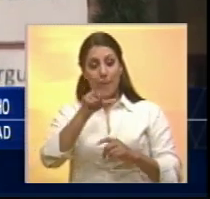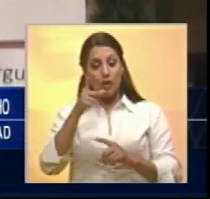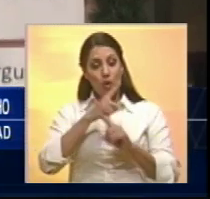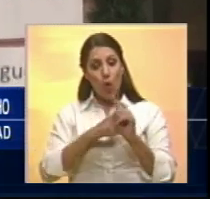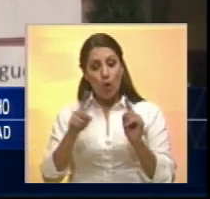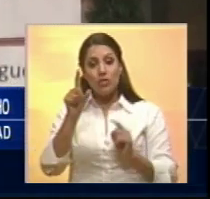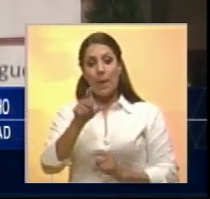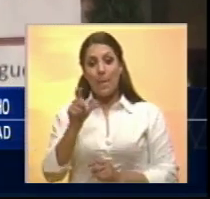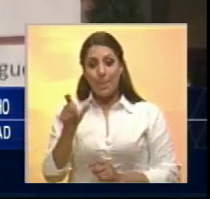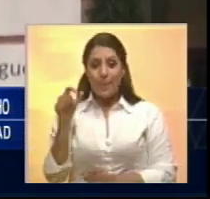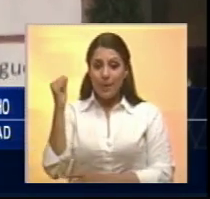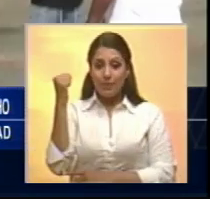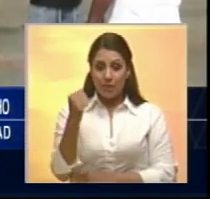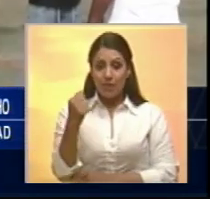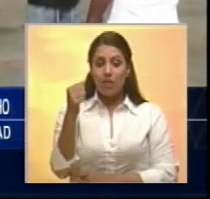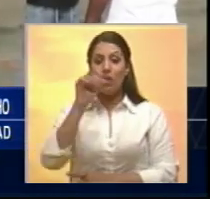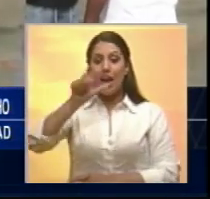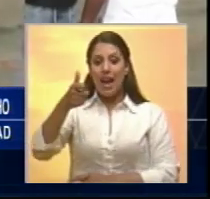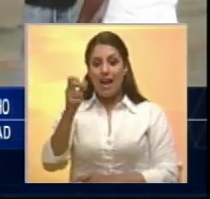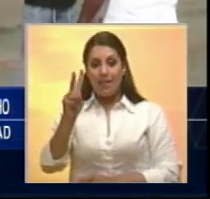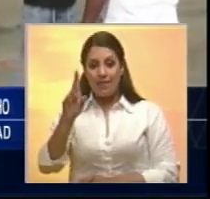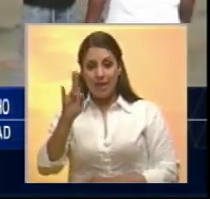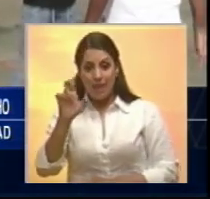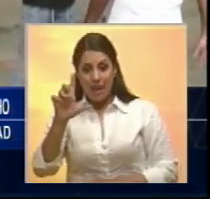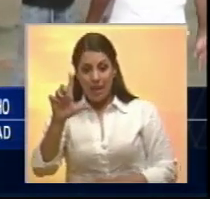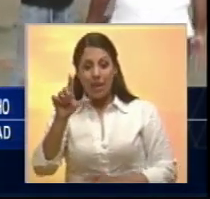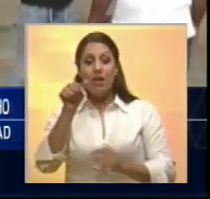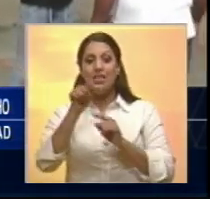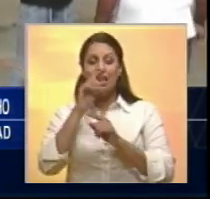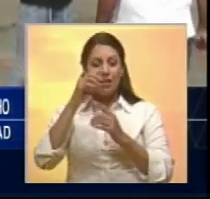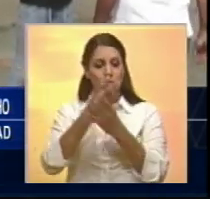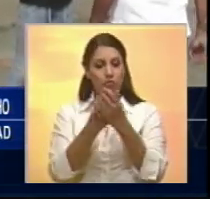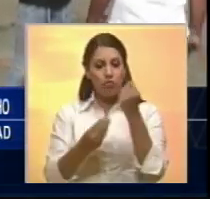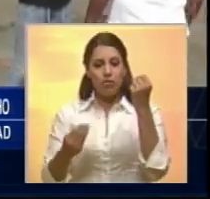de los señalados en el homicidio es Gabriel Ruiz, quien se encuentra